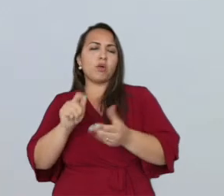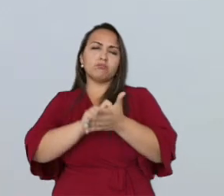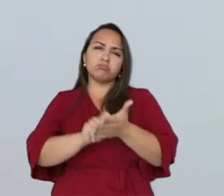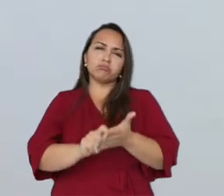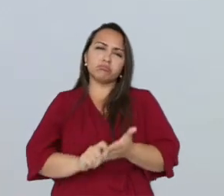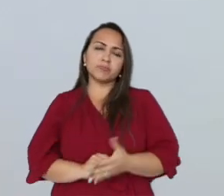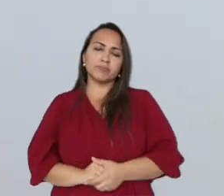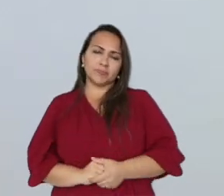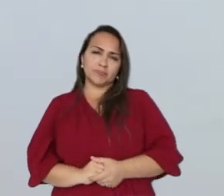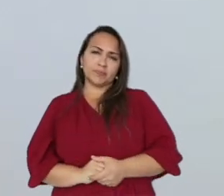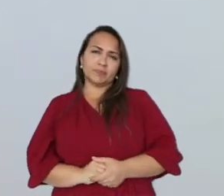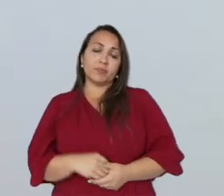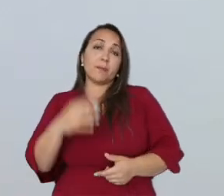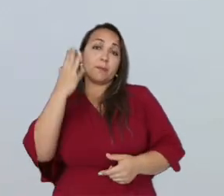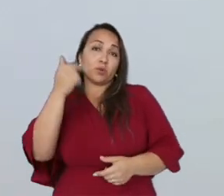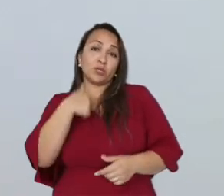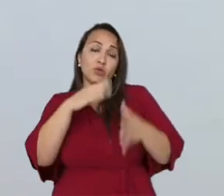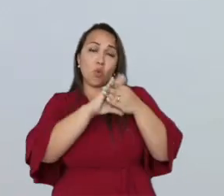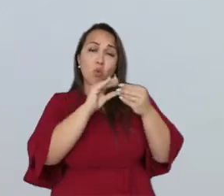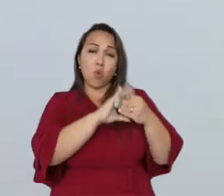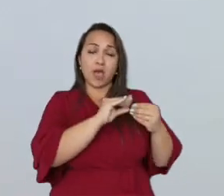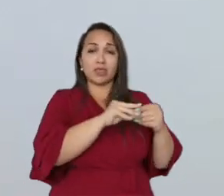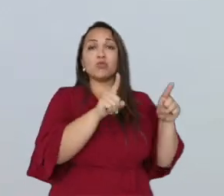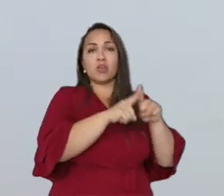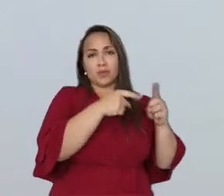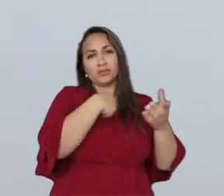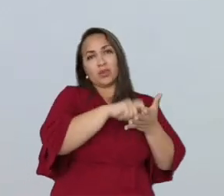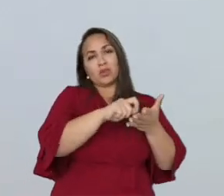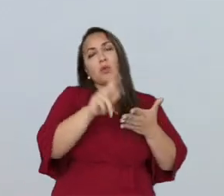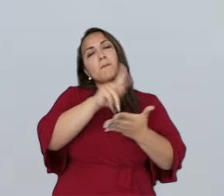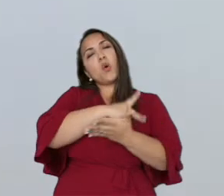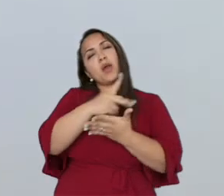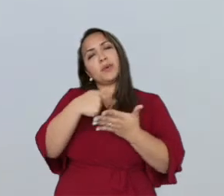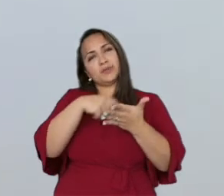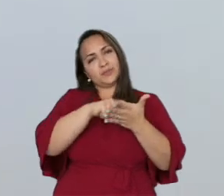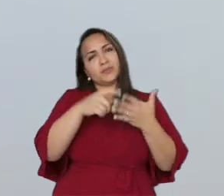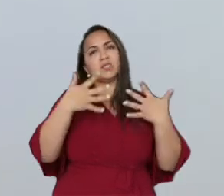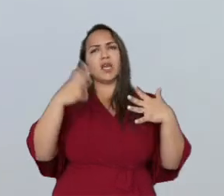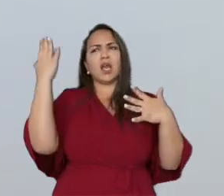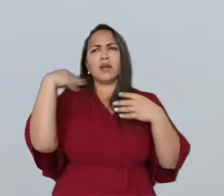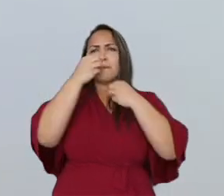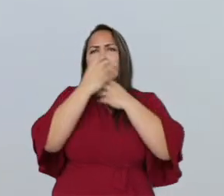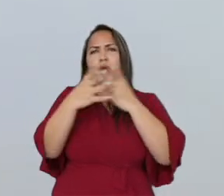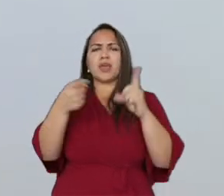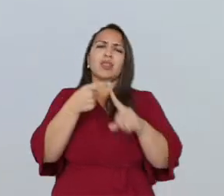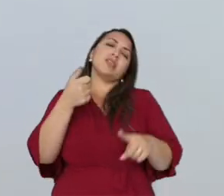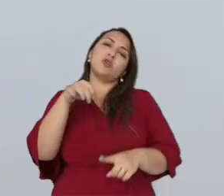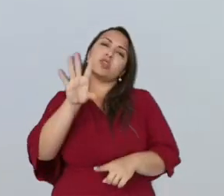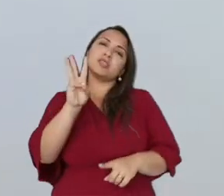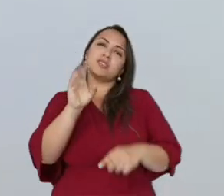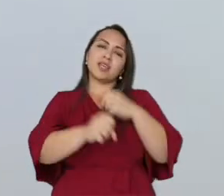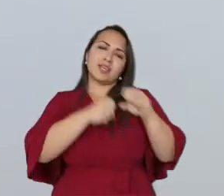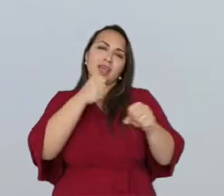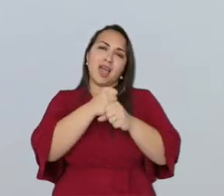cuento literario, porque también escribo cuentos y poemas. Publiqué ya a los 16 años en